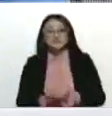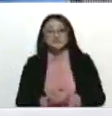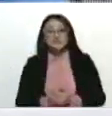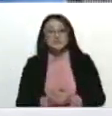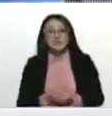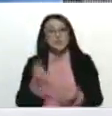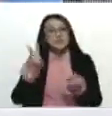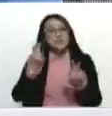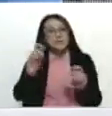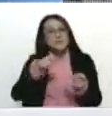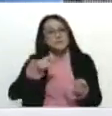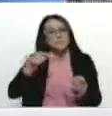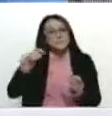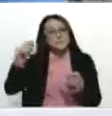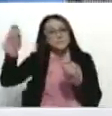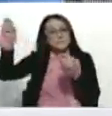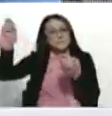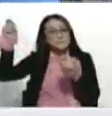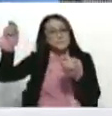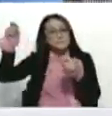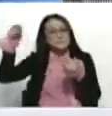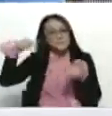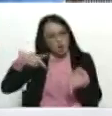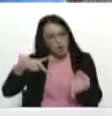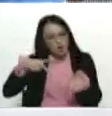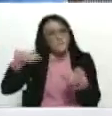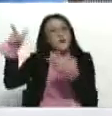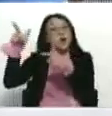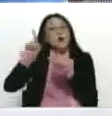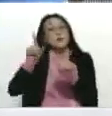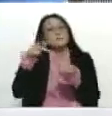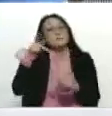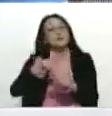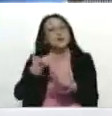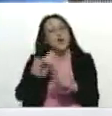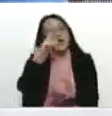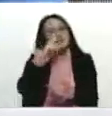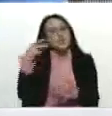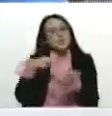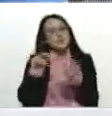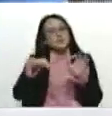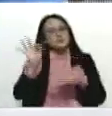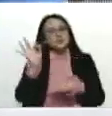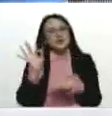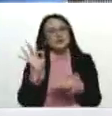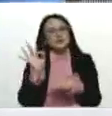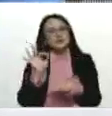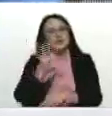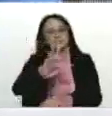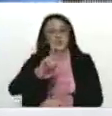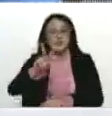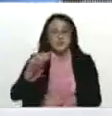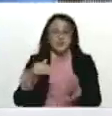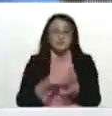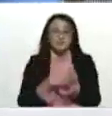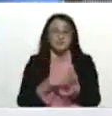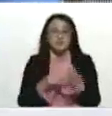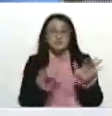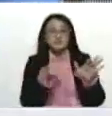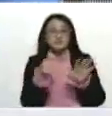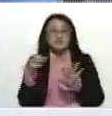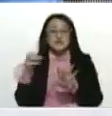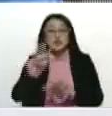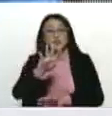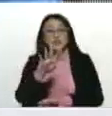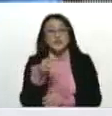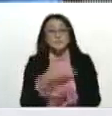por exportaciones, básicamente exportación petrolera, en el 2013 era 52.609 millones